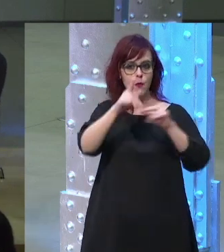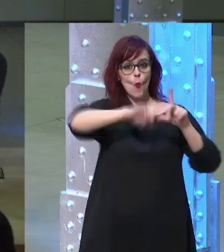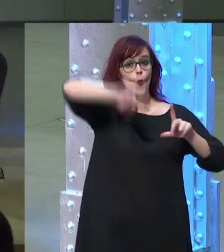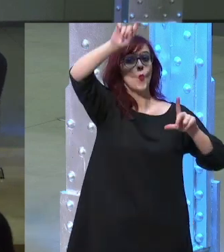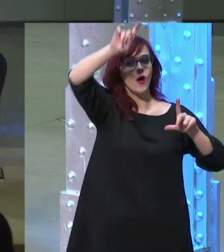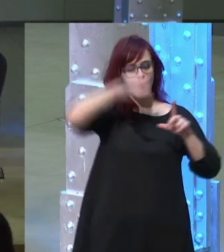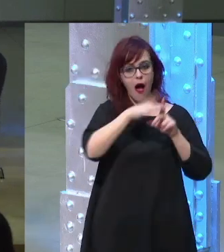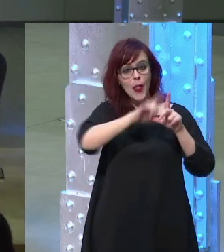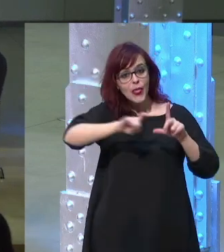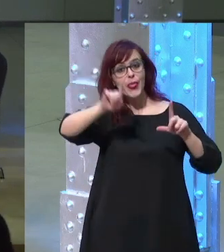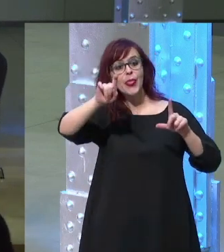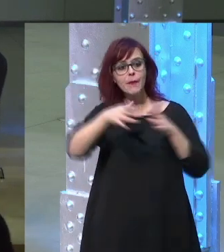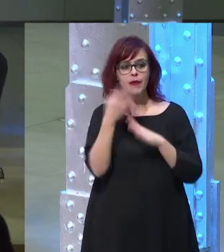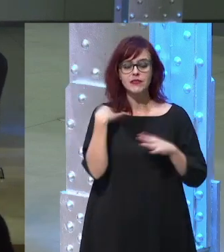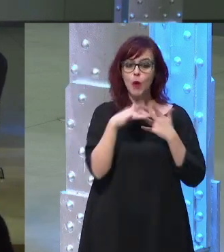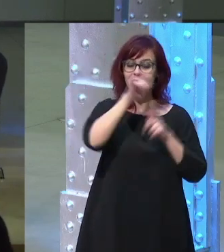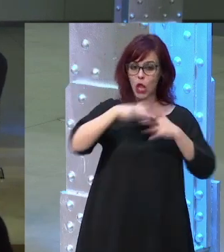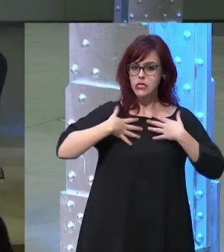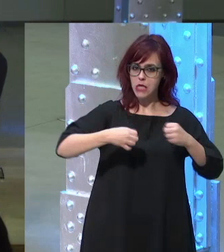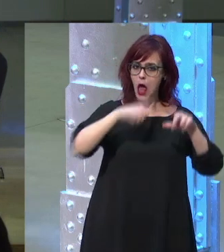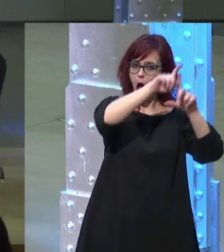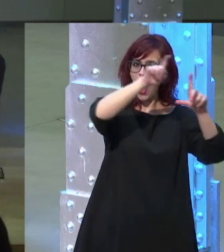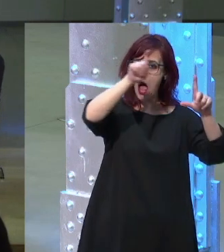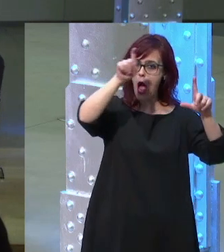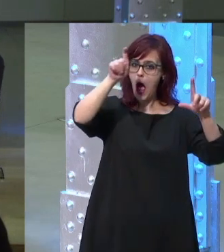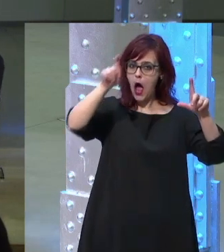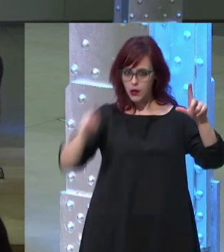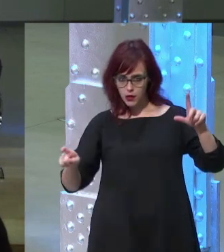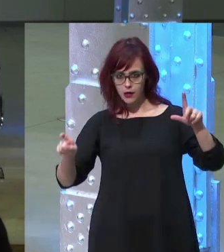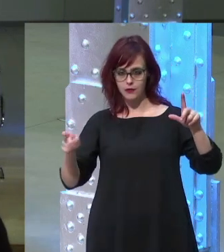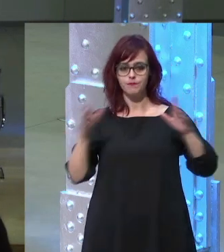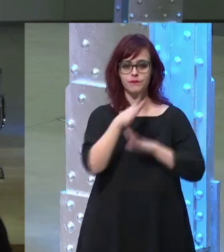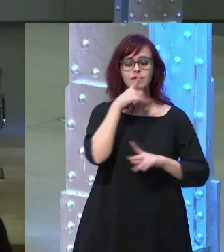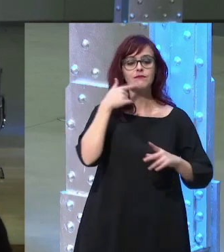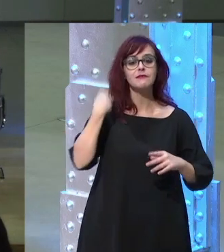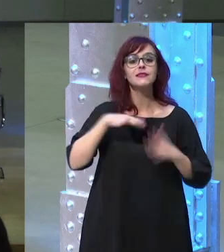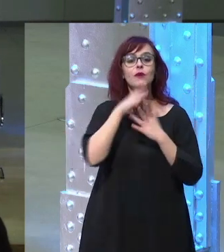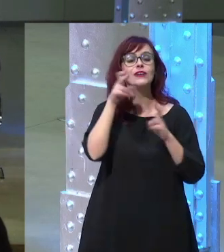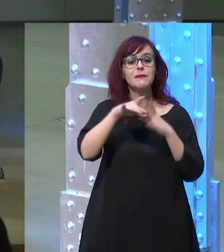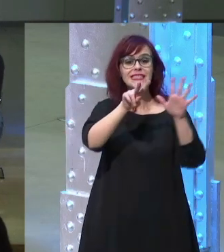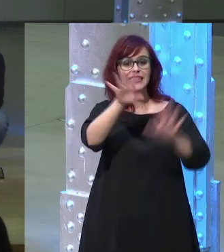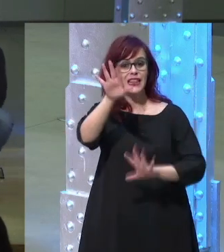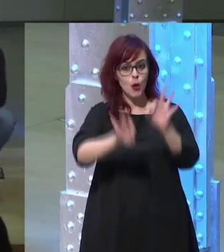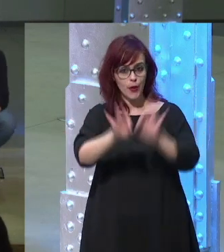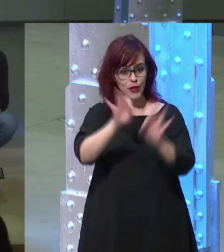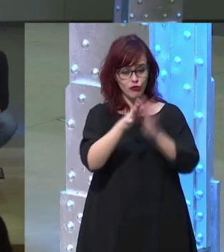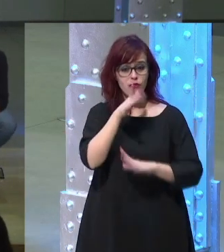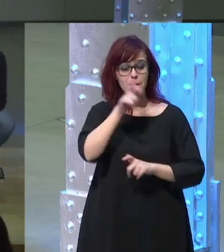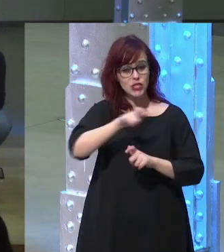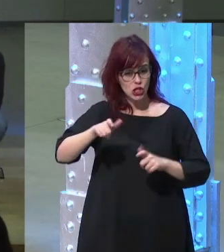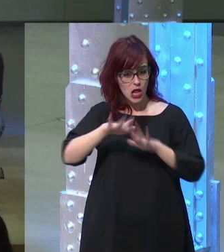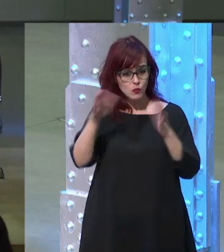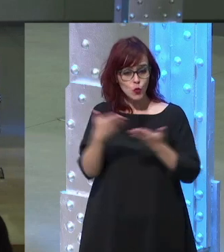por tanto la plataforma verde, que es el número de gente sana, es un poquito más grande. Vacunemos al 75% de la